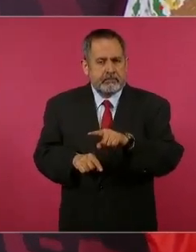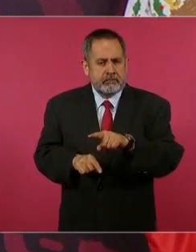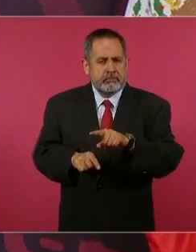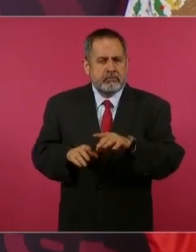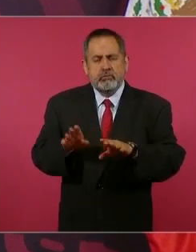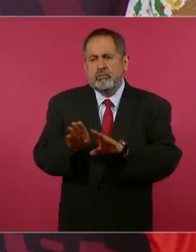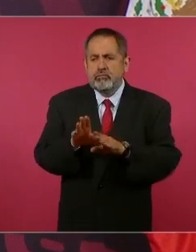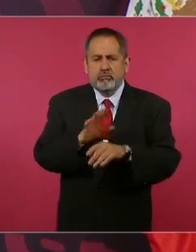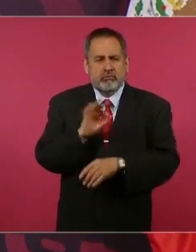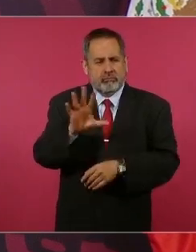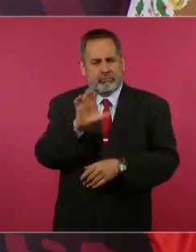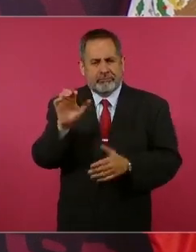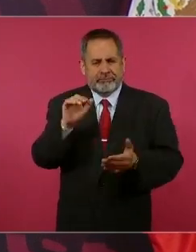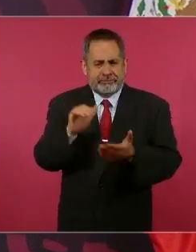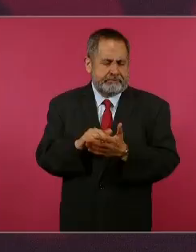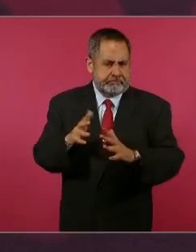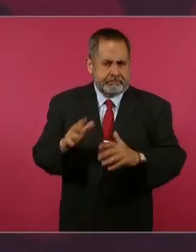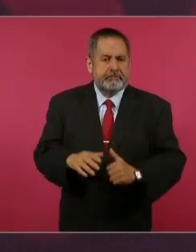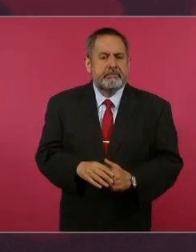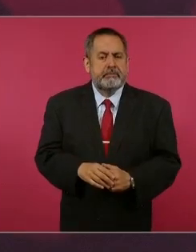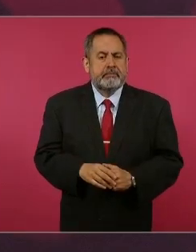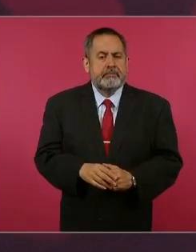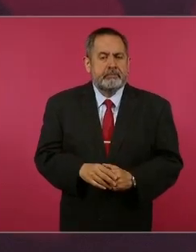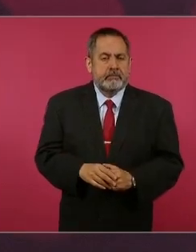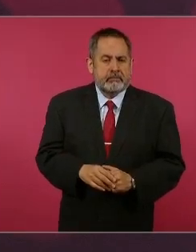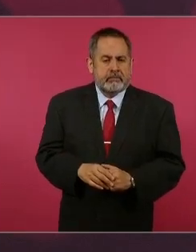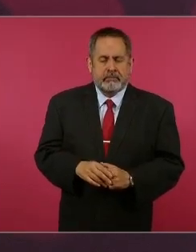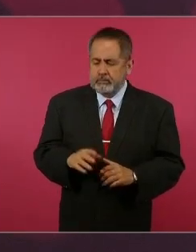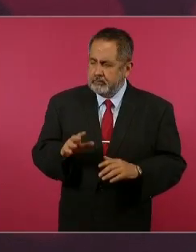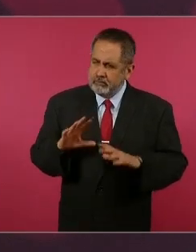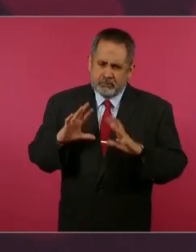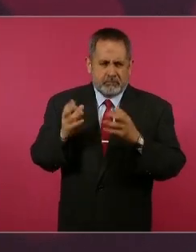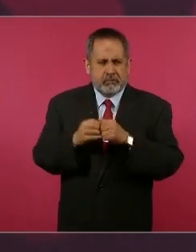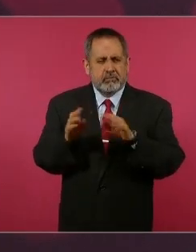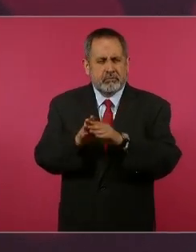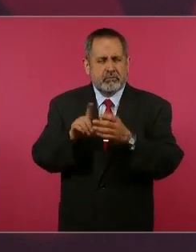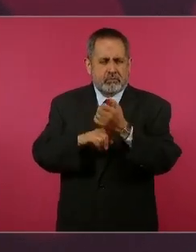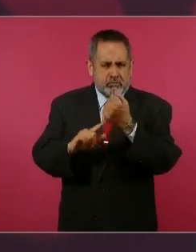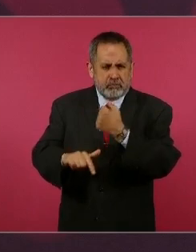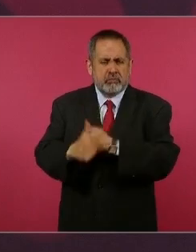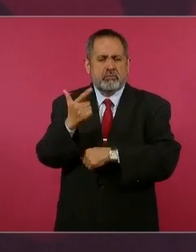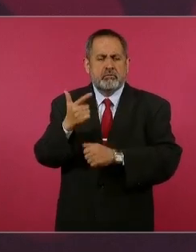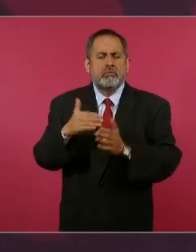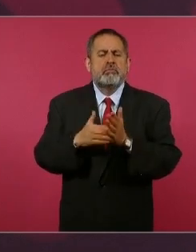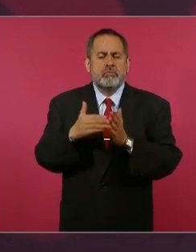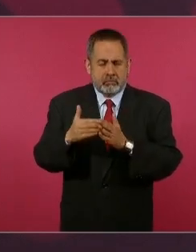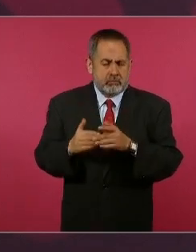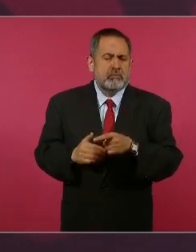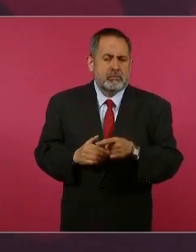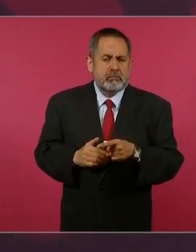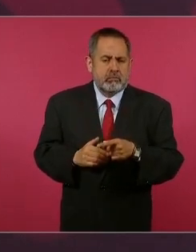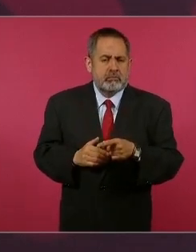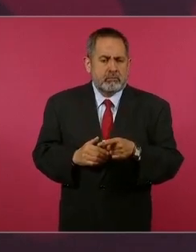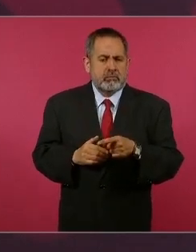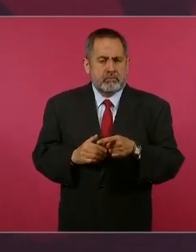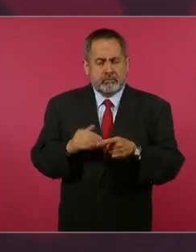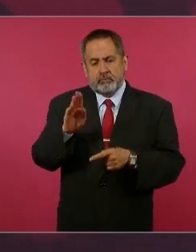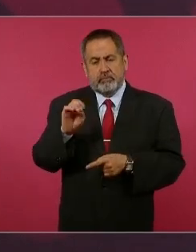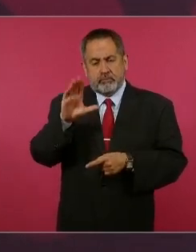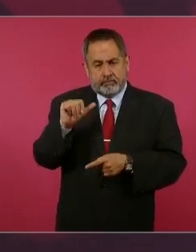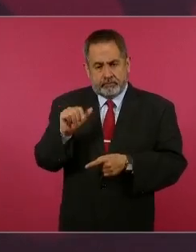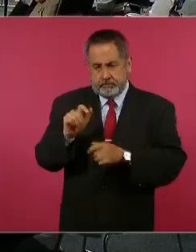son como 500 mil. En total son como 12 millones de